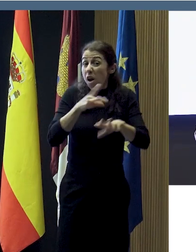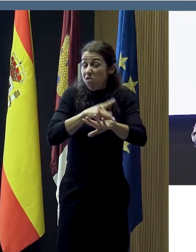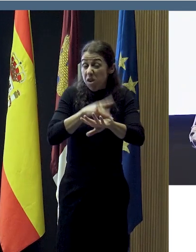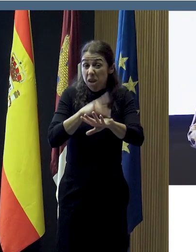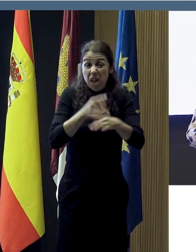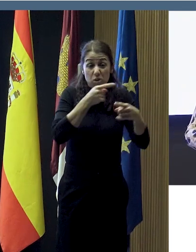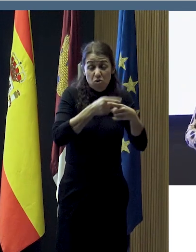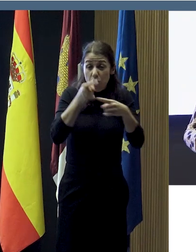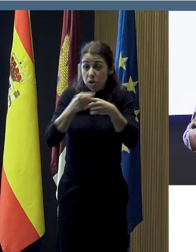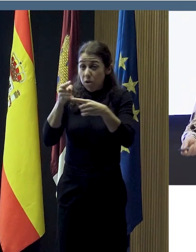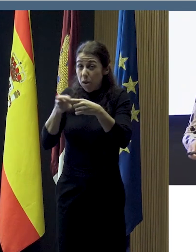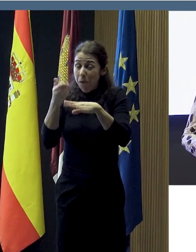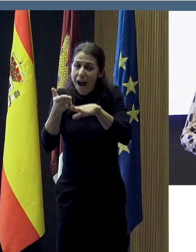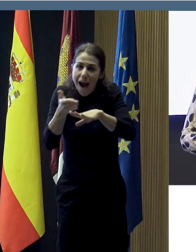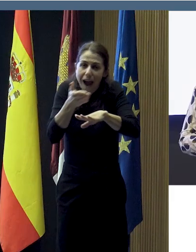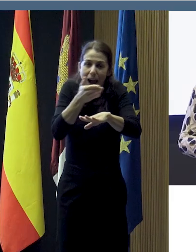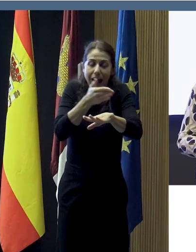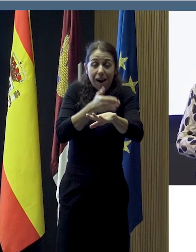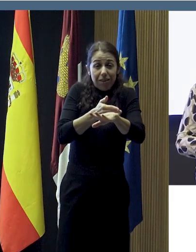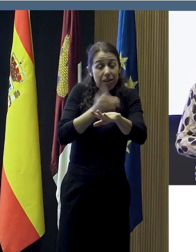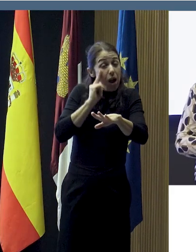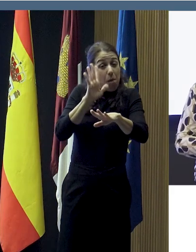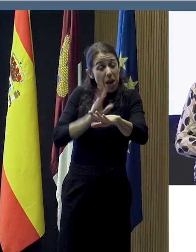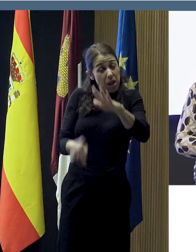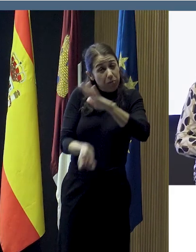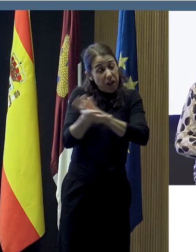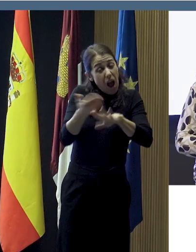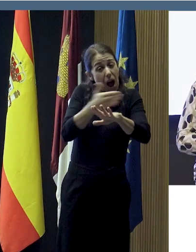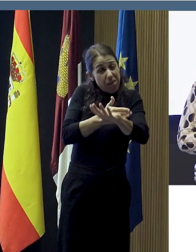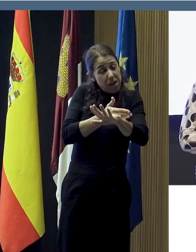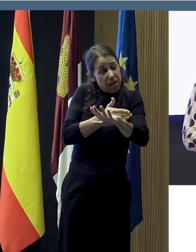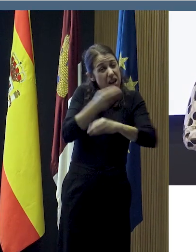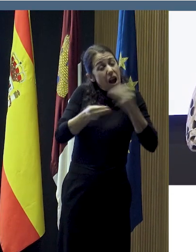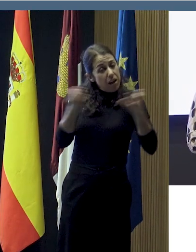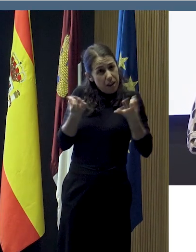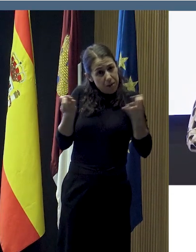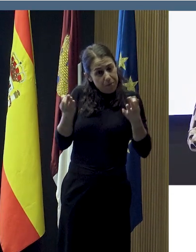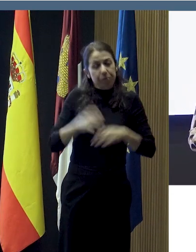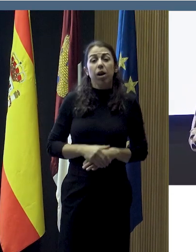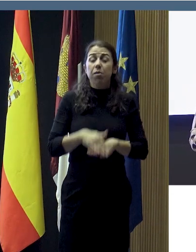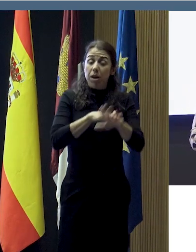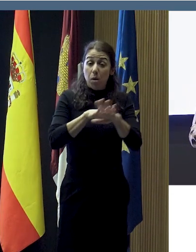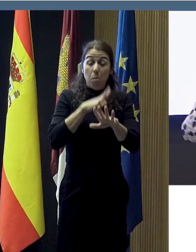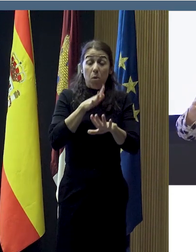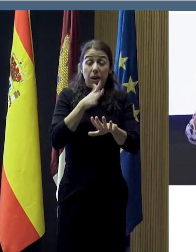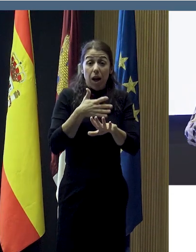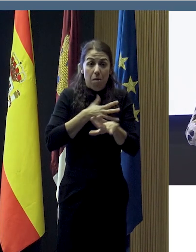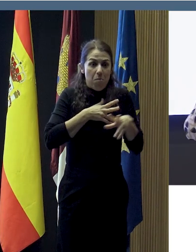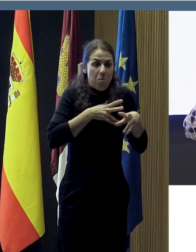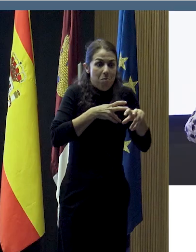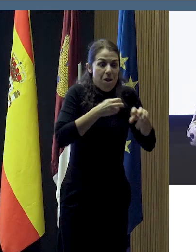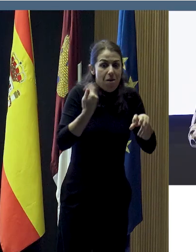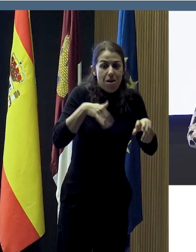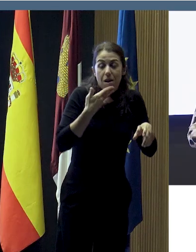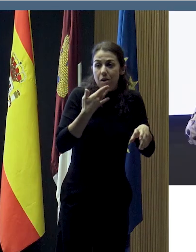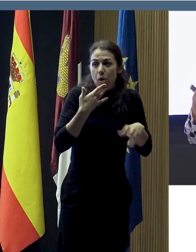podemos hacer para retrasar al máximo posible la aparición de estas enfermedades. Me vais a perdonar porque he visto tanta gente que me he